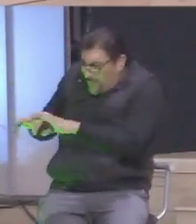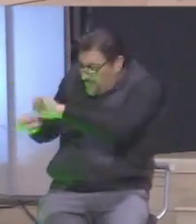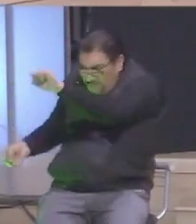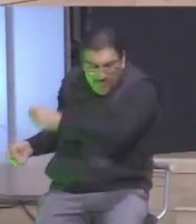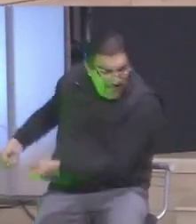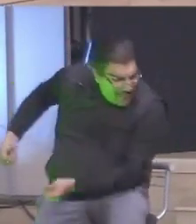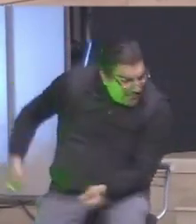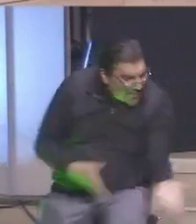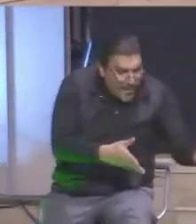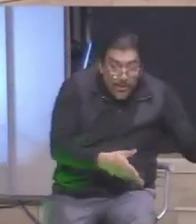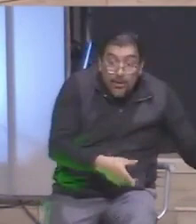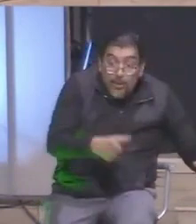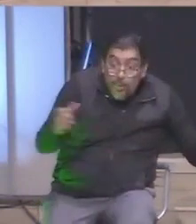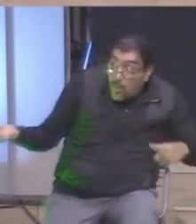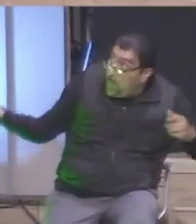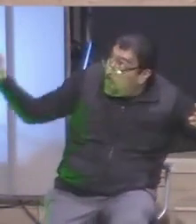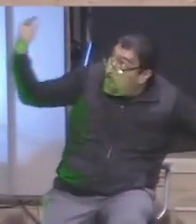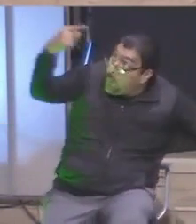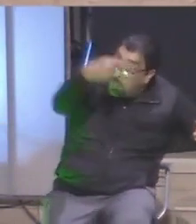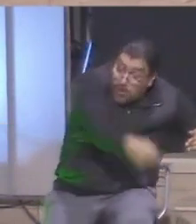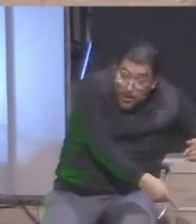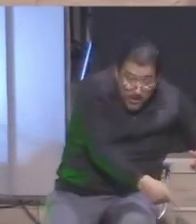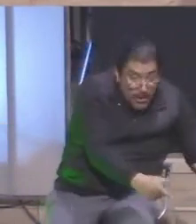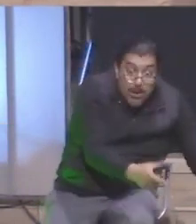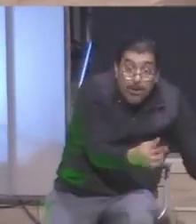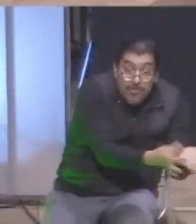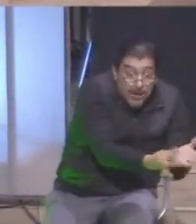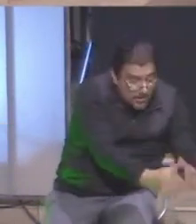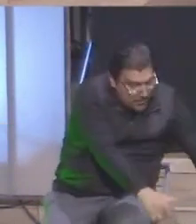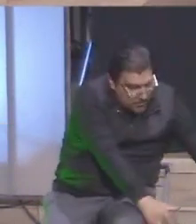flotar un trozo de hierro